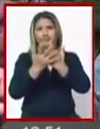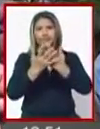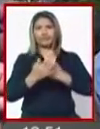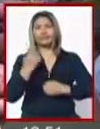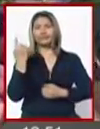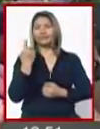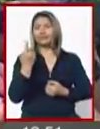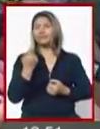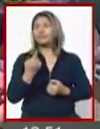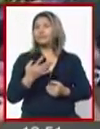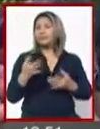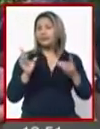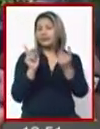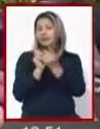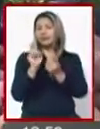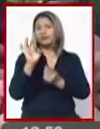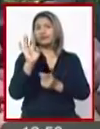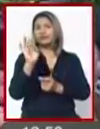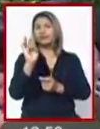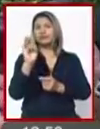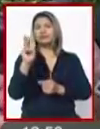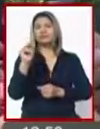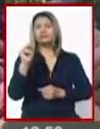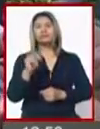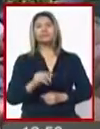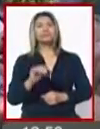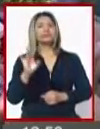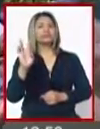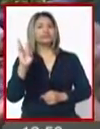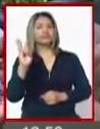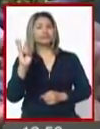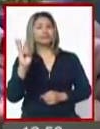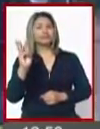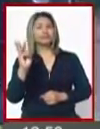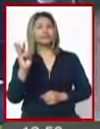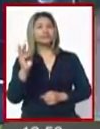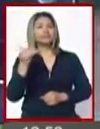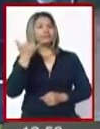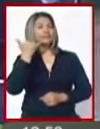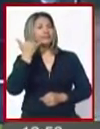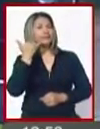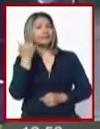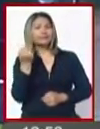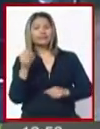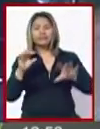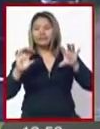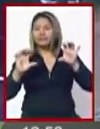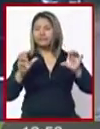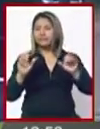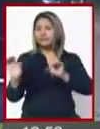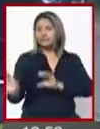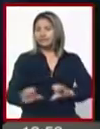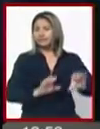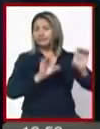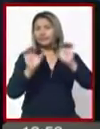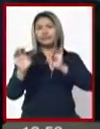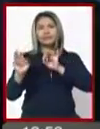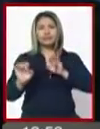y solamente se logró sacar 6 televisores, 6 celulares, algunos equipos de música, computadoras,